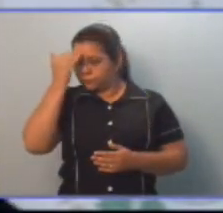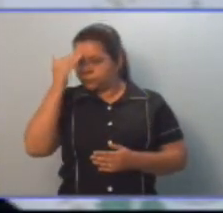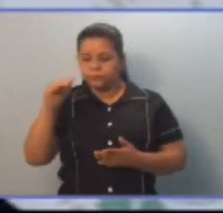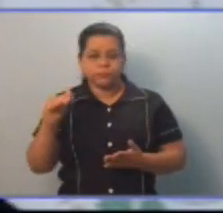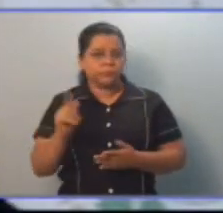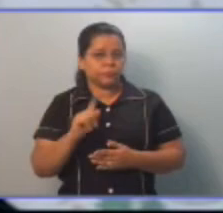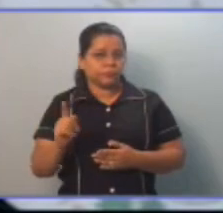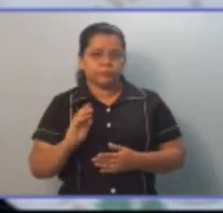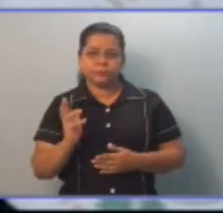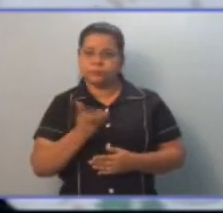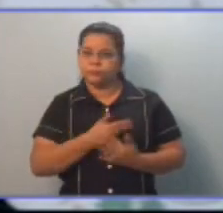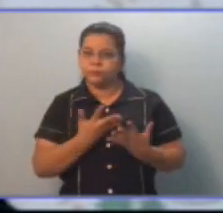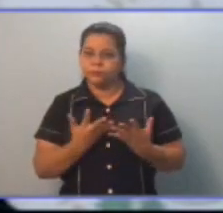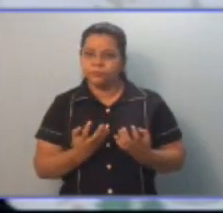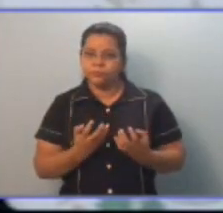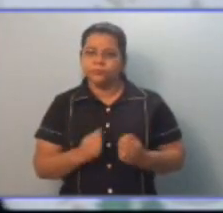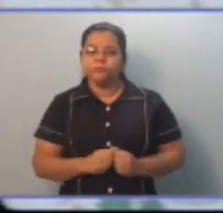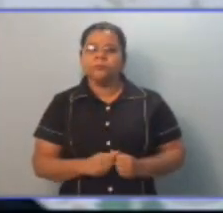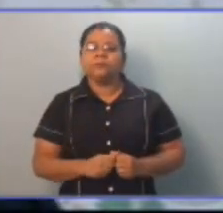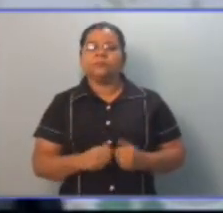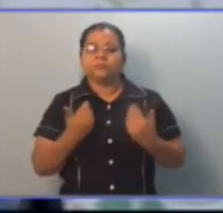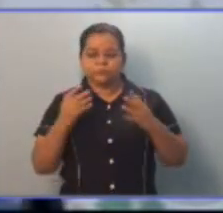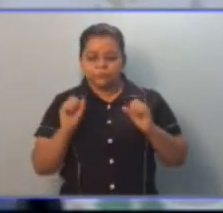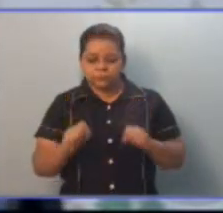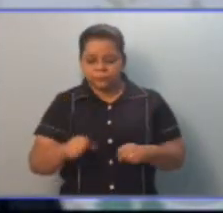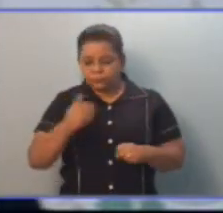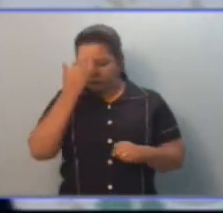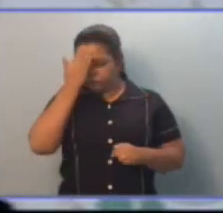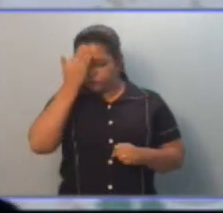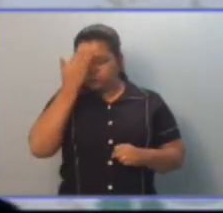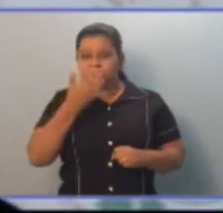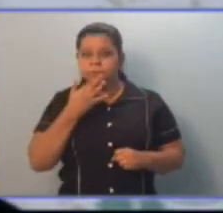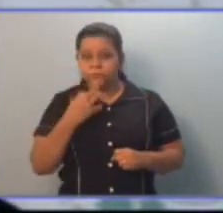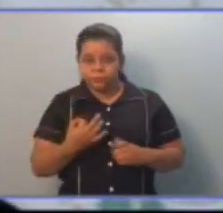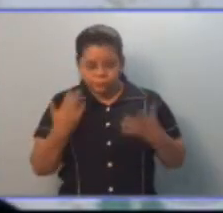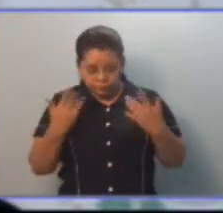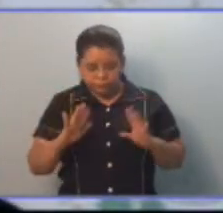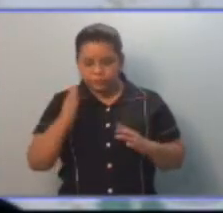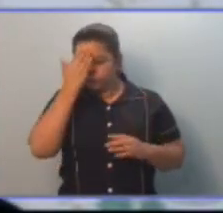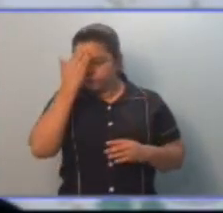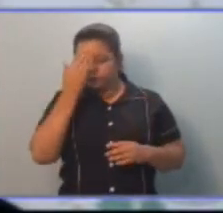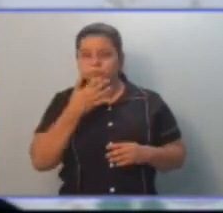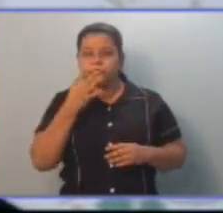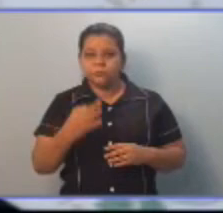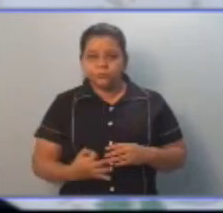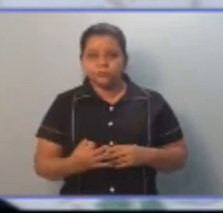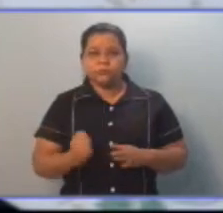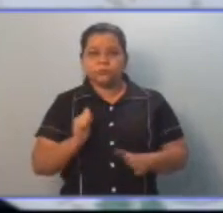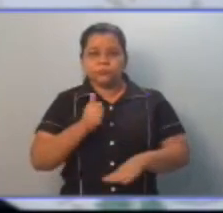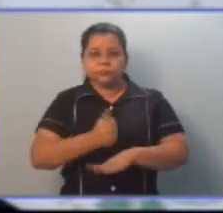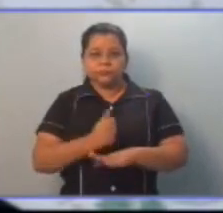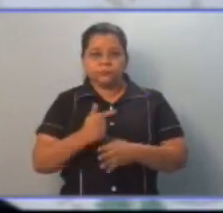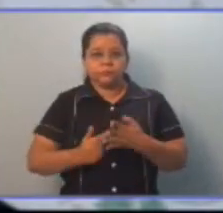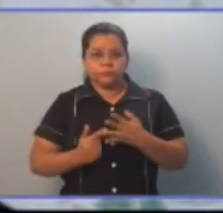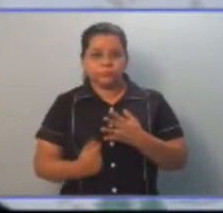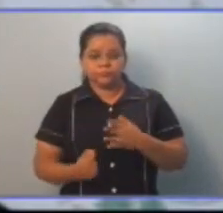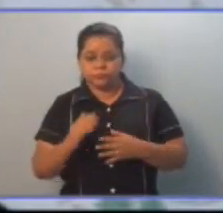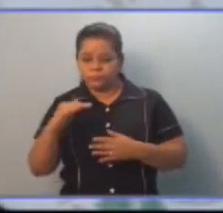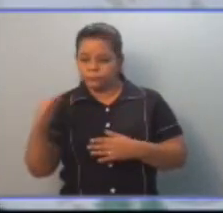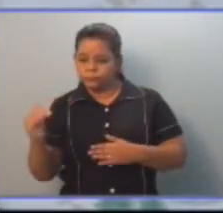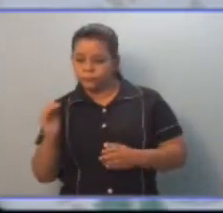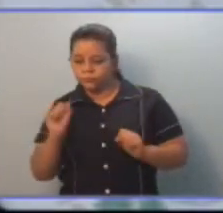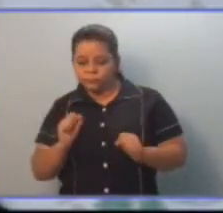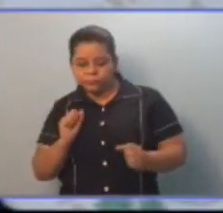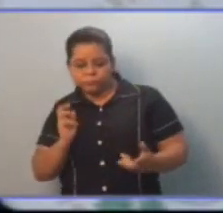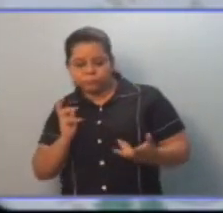intención de esa sentencia, sino de que se sepa la verdad, que una vez sabiendo la verdad se cree una ley de reconciliación nacional, y que esa ley